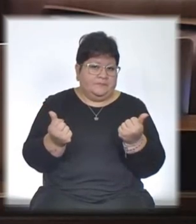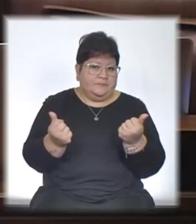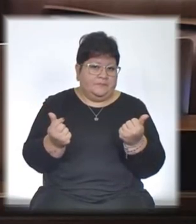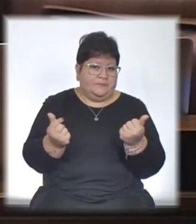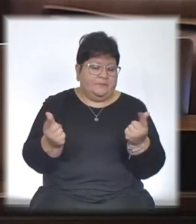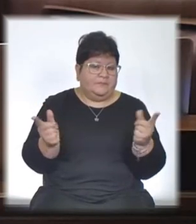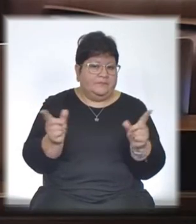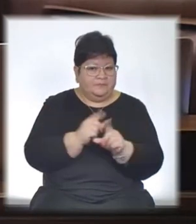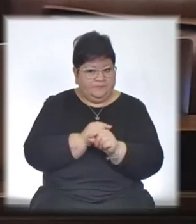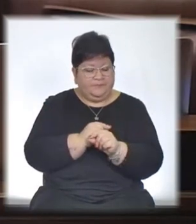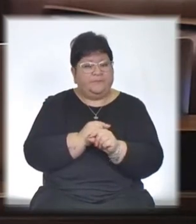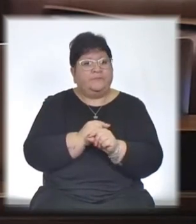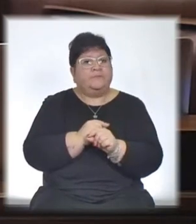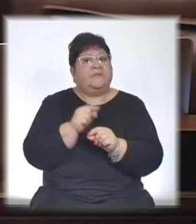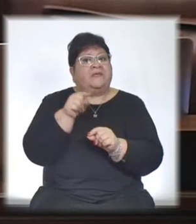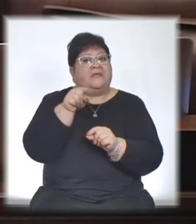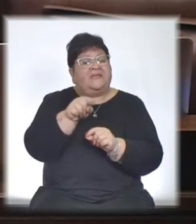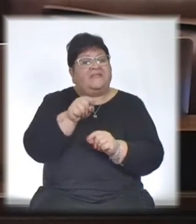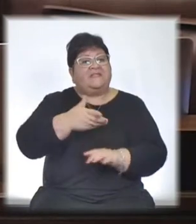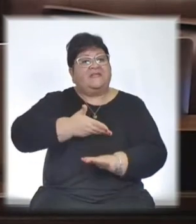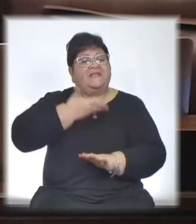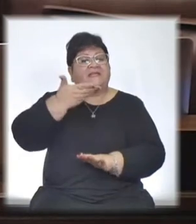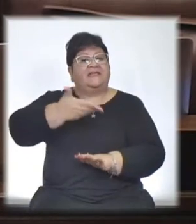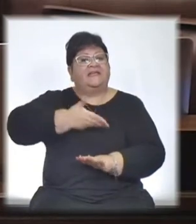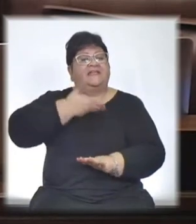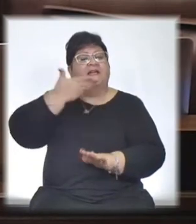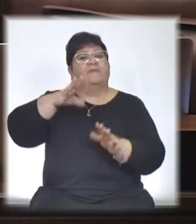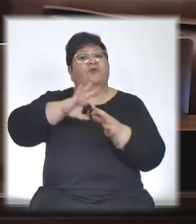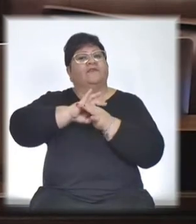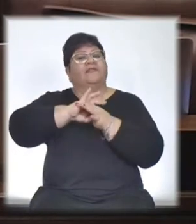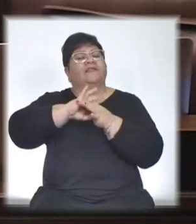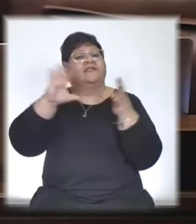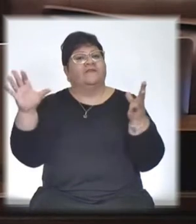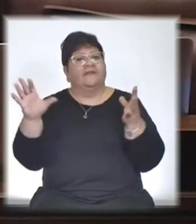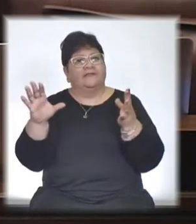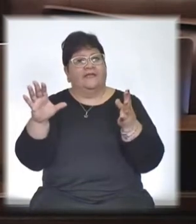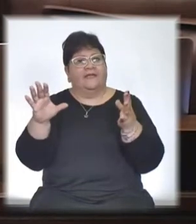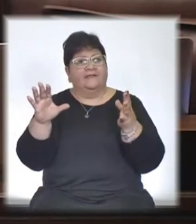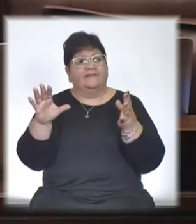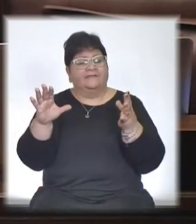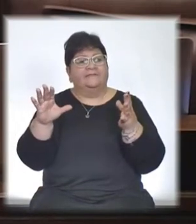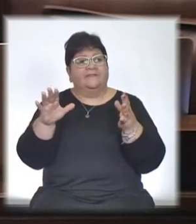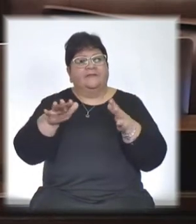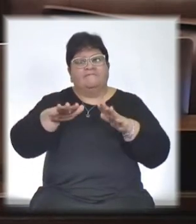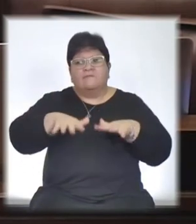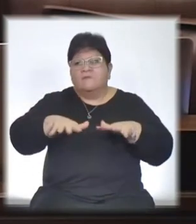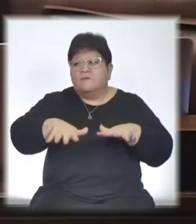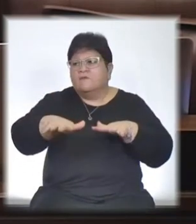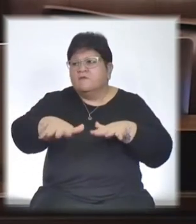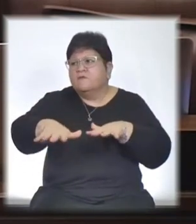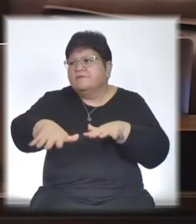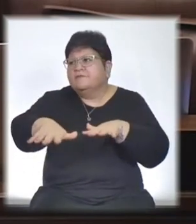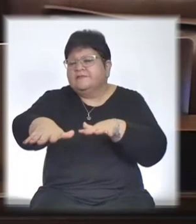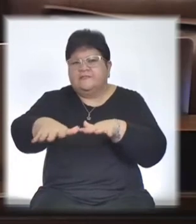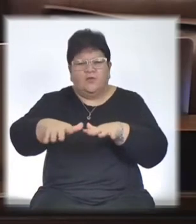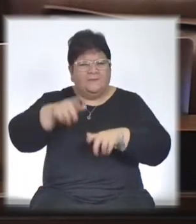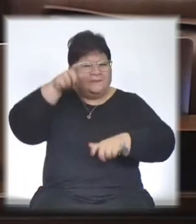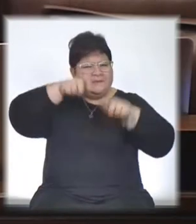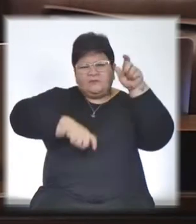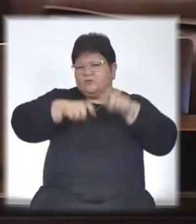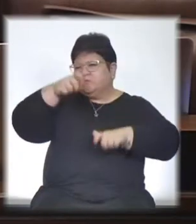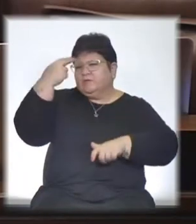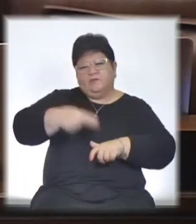que el reclamo de libertad expresado en la enorme movilización popular fue el componente